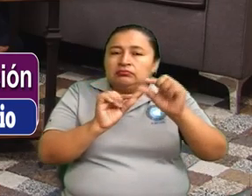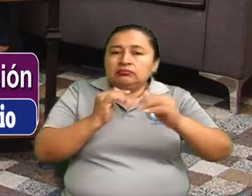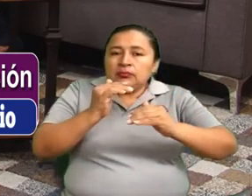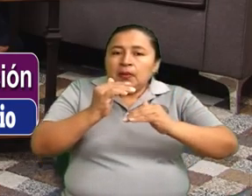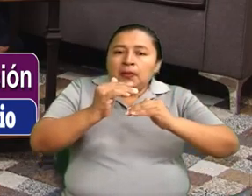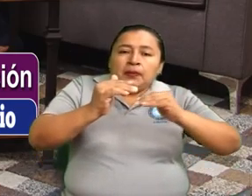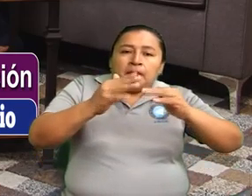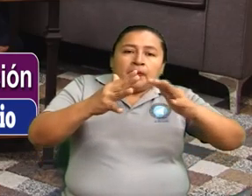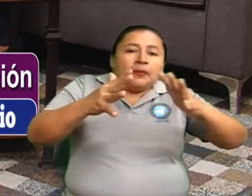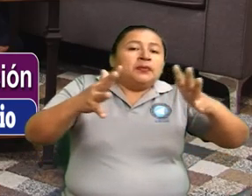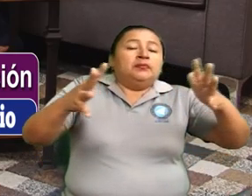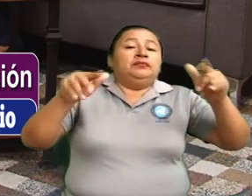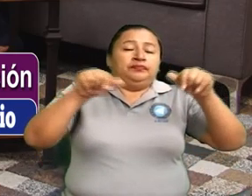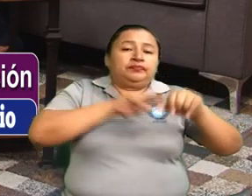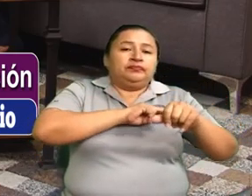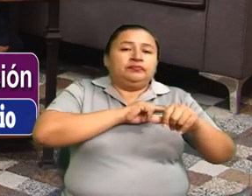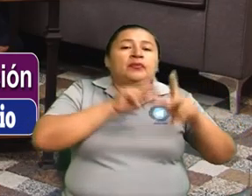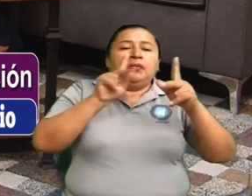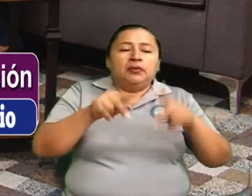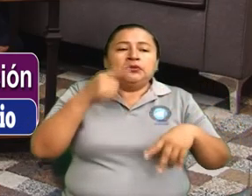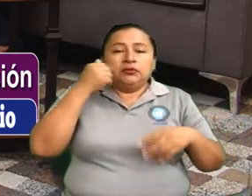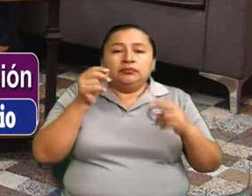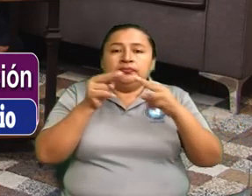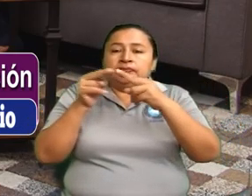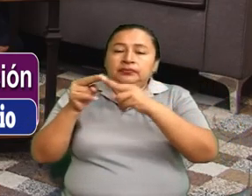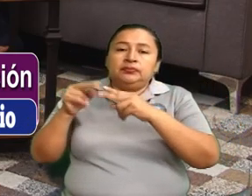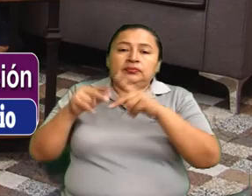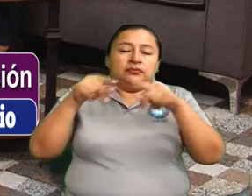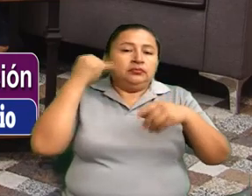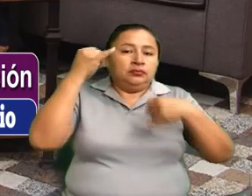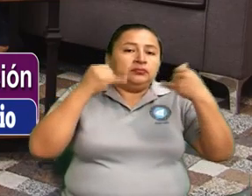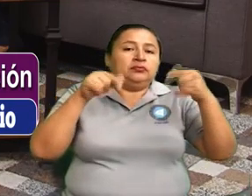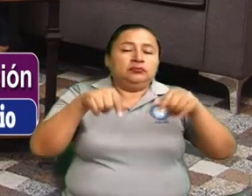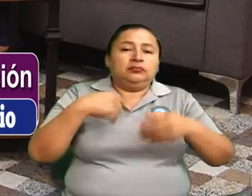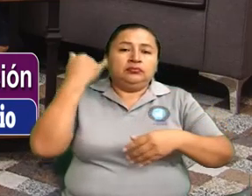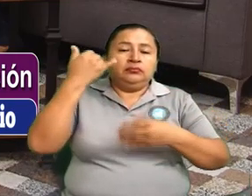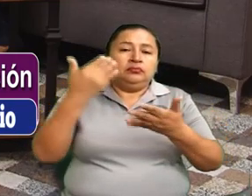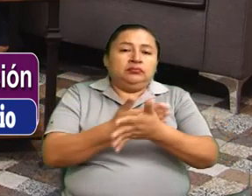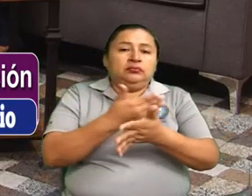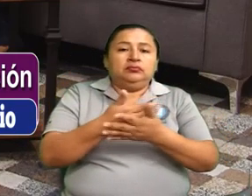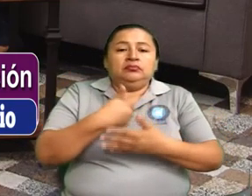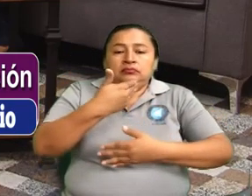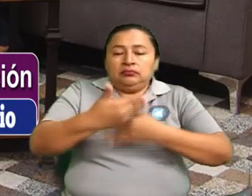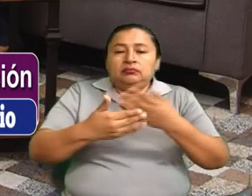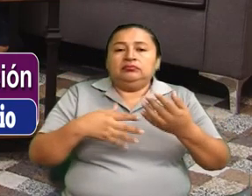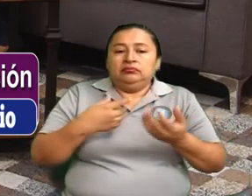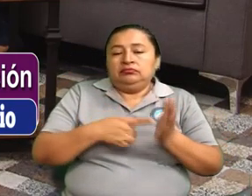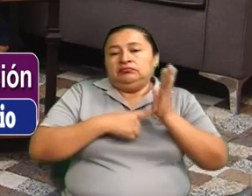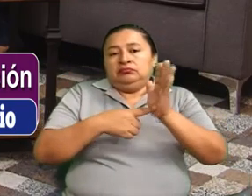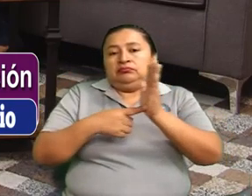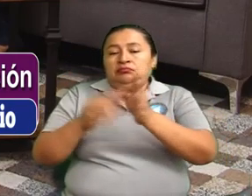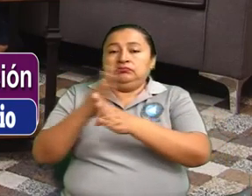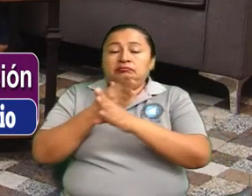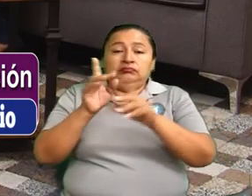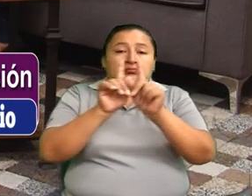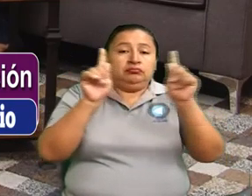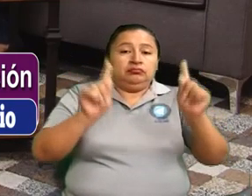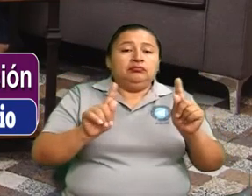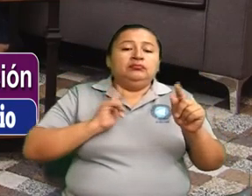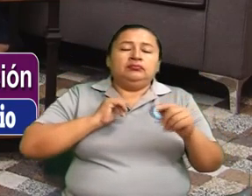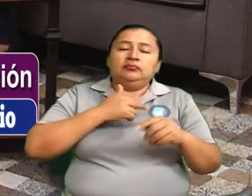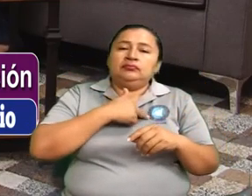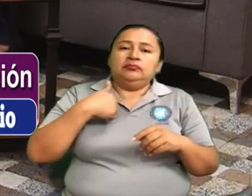se va divulgando, la gente va conectando con estas ideas y con estos planteamientos. Entonces, estamos ahí ofertando esos talleres que van a estar